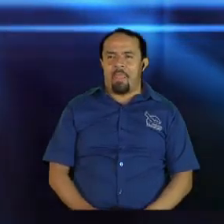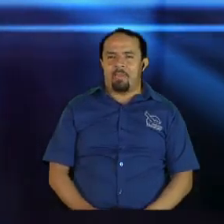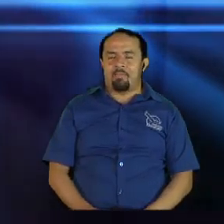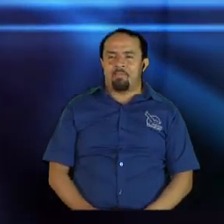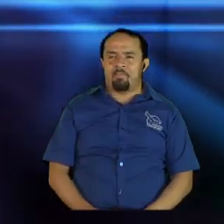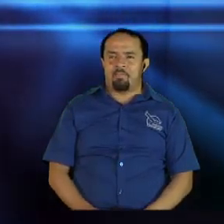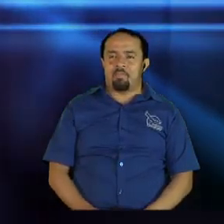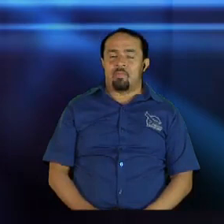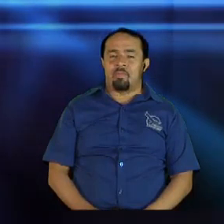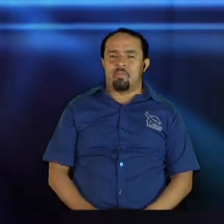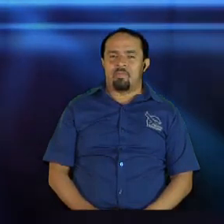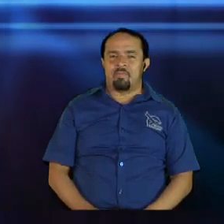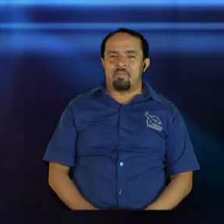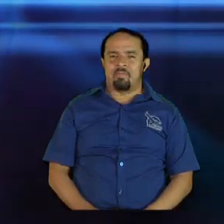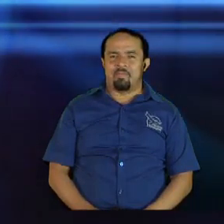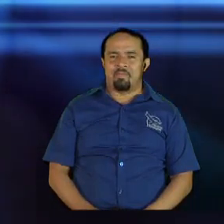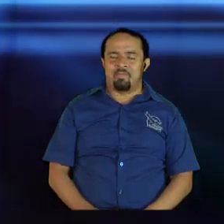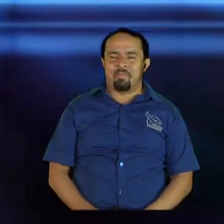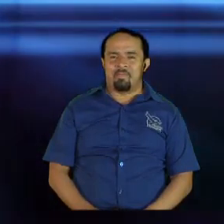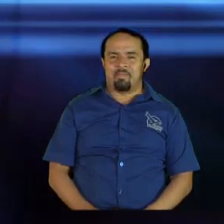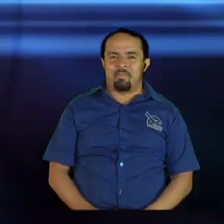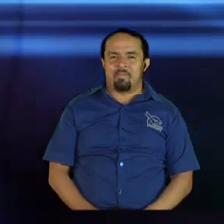Esa sonrisa no es respuesta.